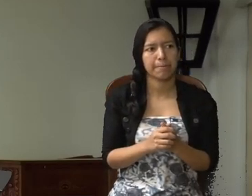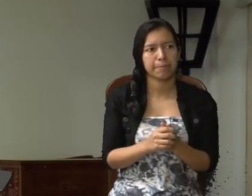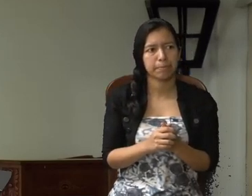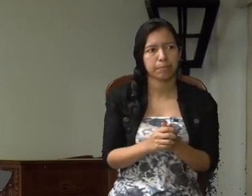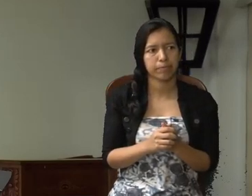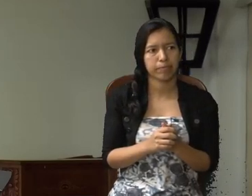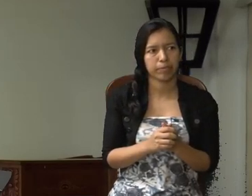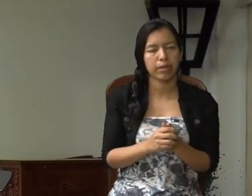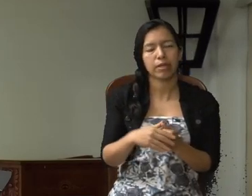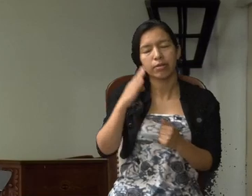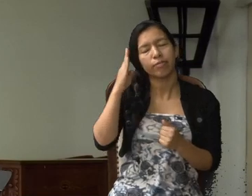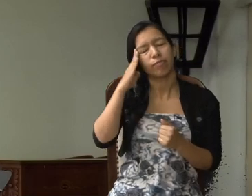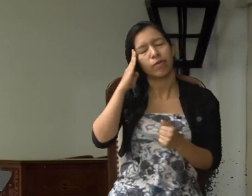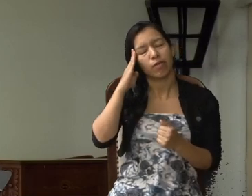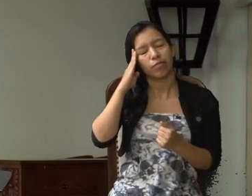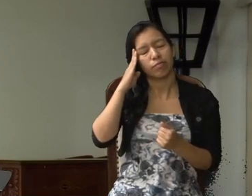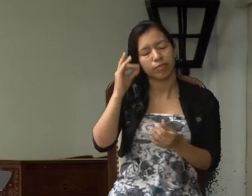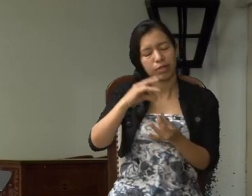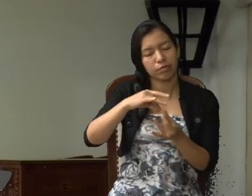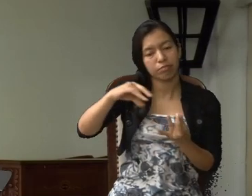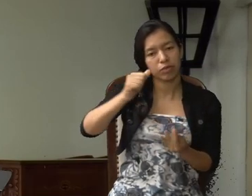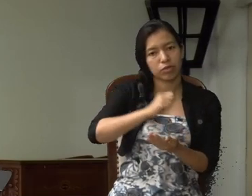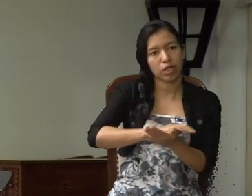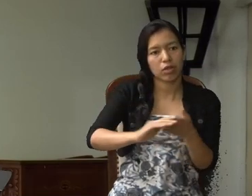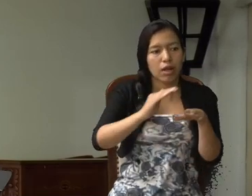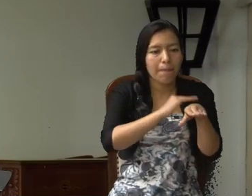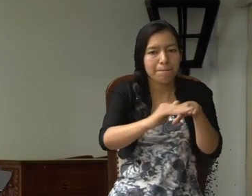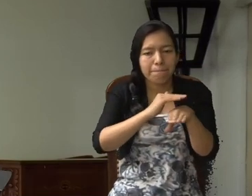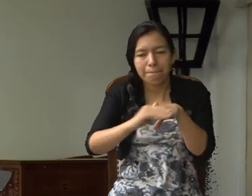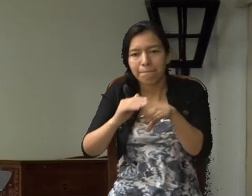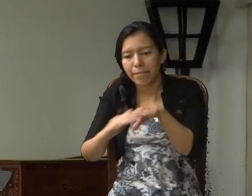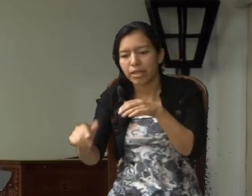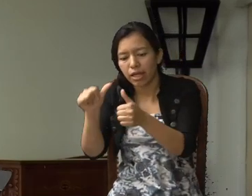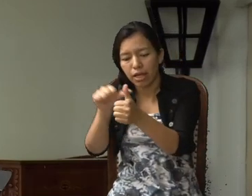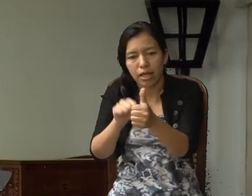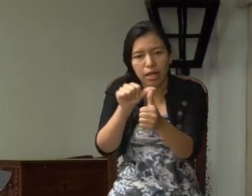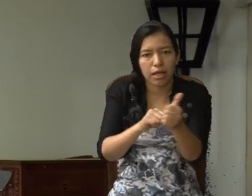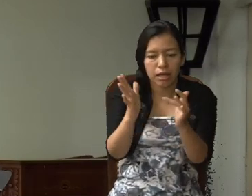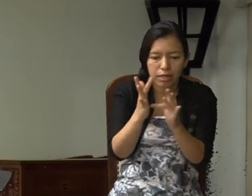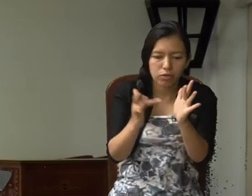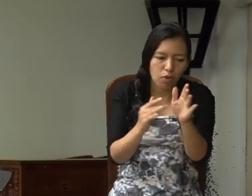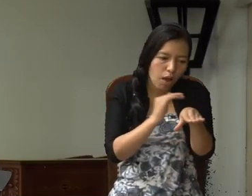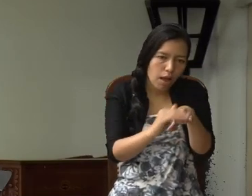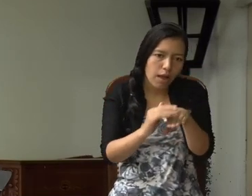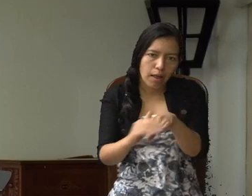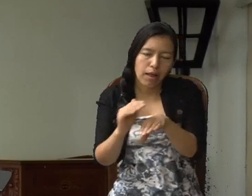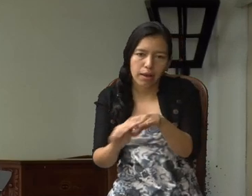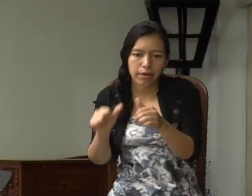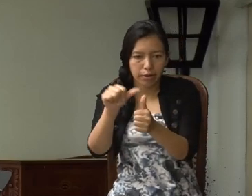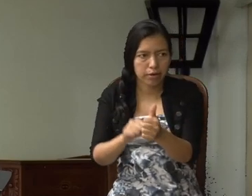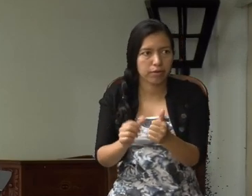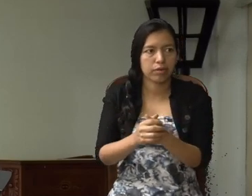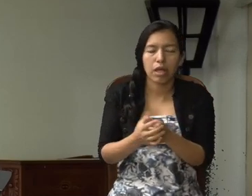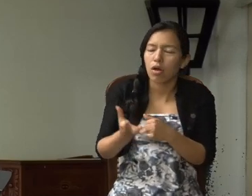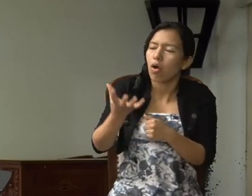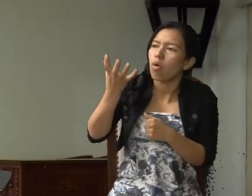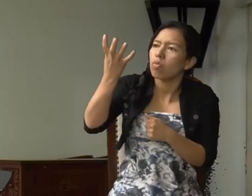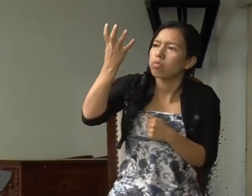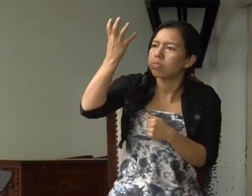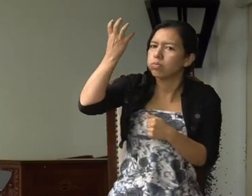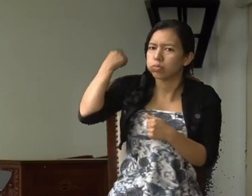El Espíritu les llama en esta mañana. Cristo Jesús les llama en esta mañana. En el principio creó Dios